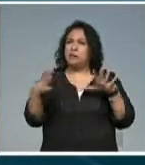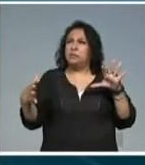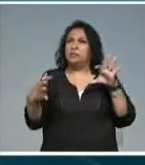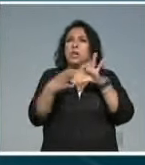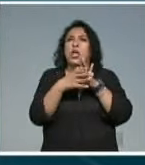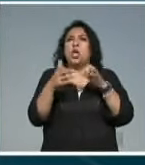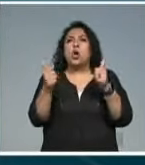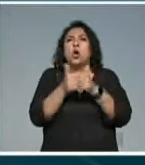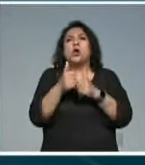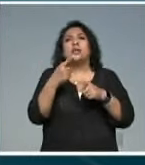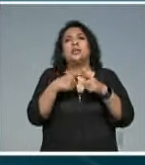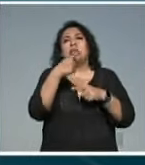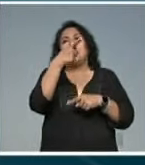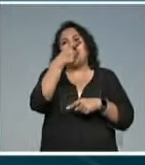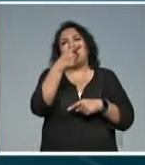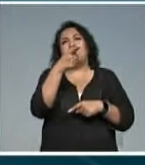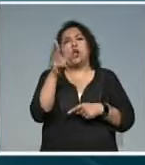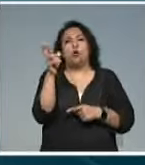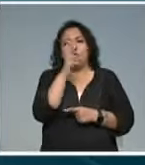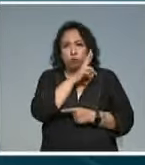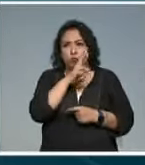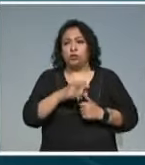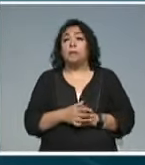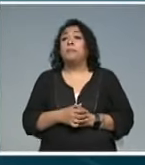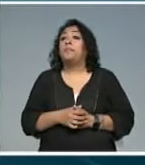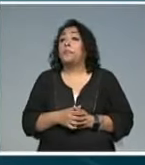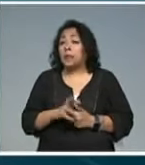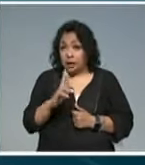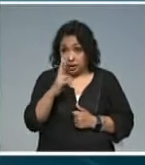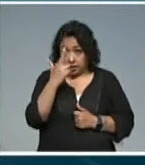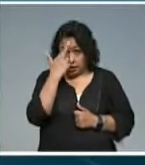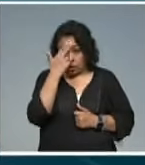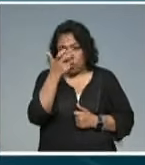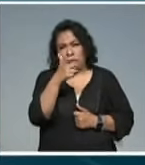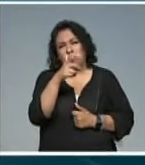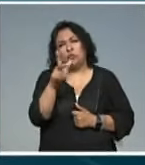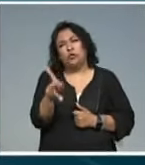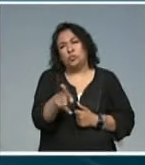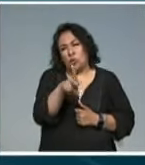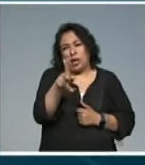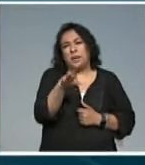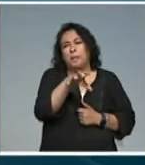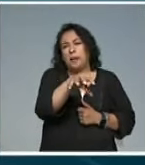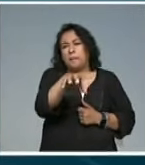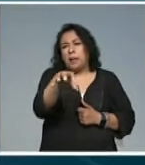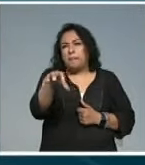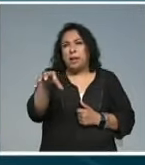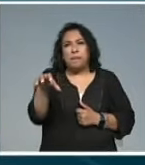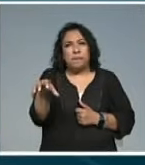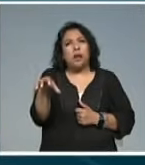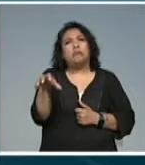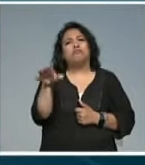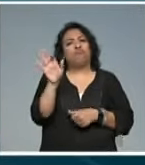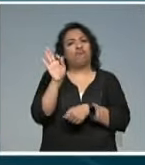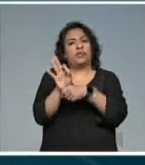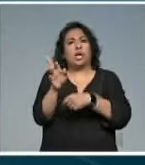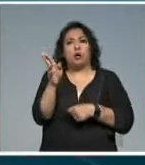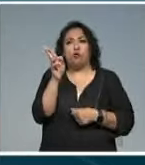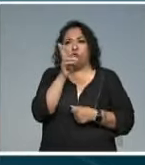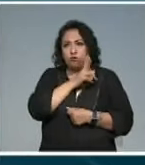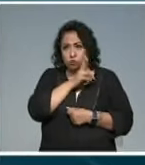vínculos precisamente con el Estado ruso. No olvidemos que estas provincias, estas poblaciones son totalmente prorrusas y